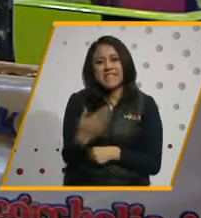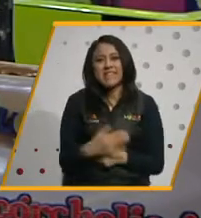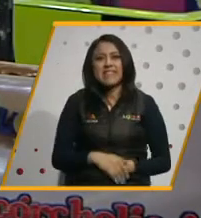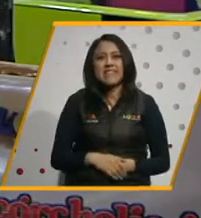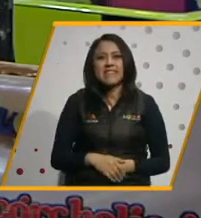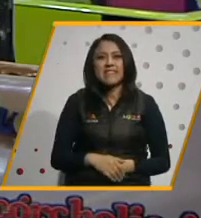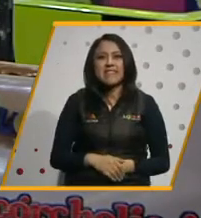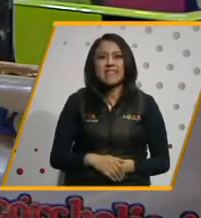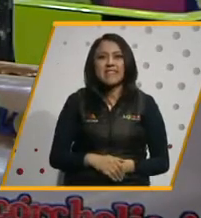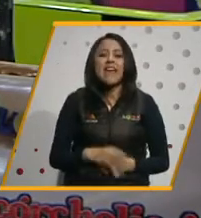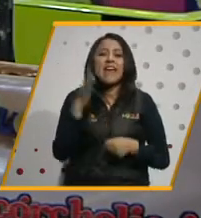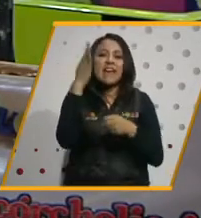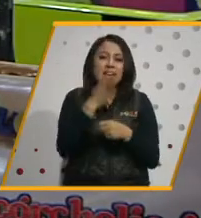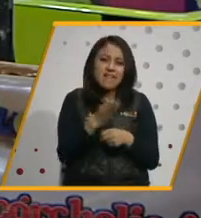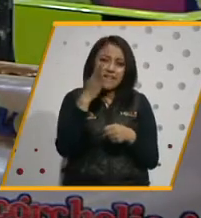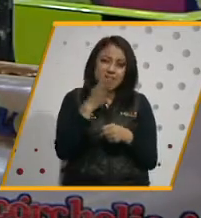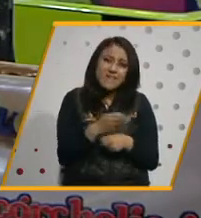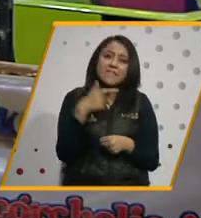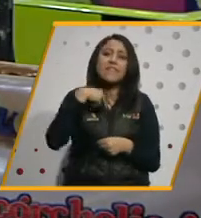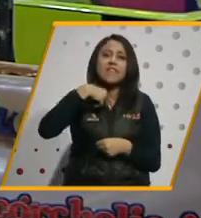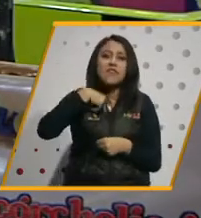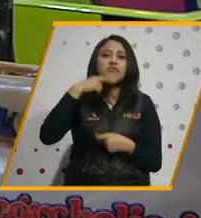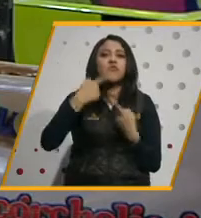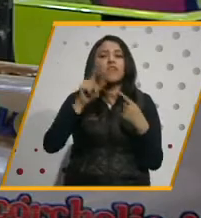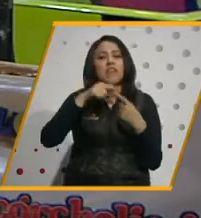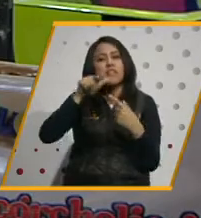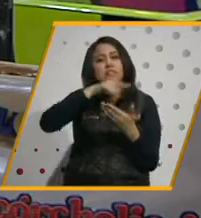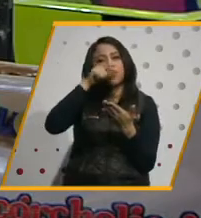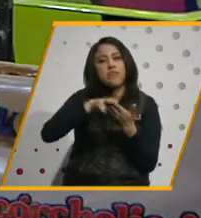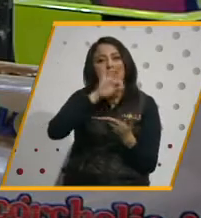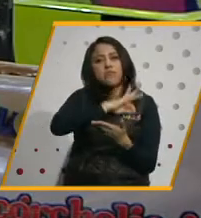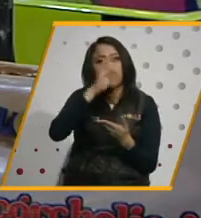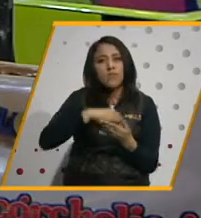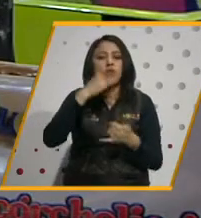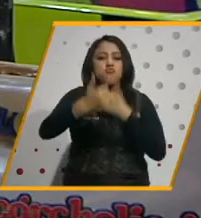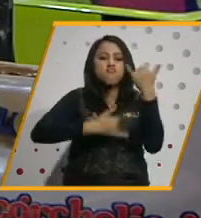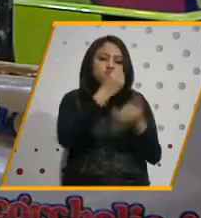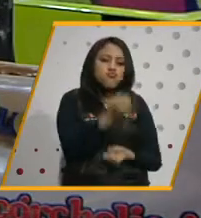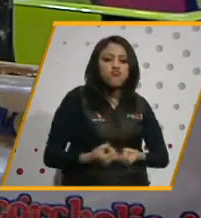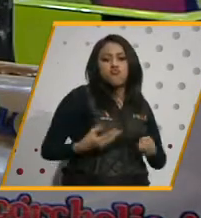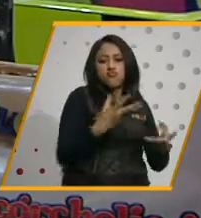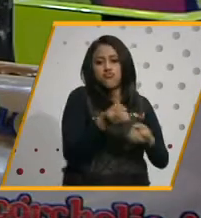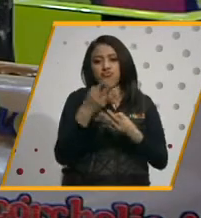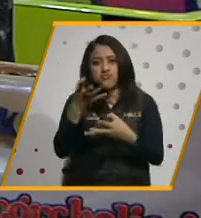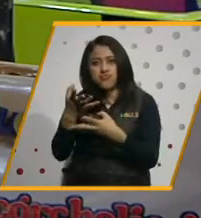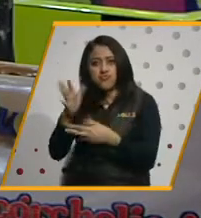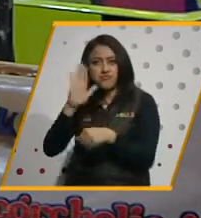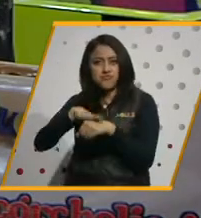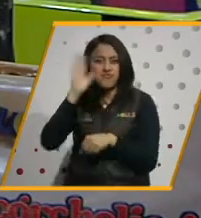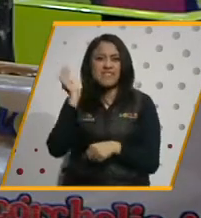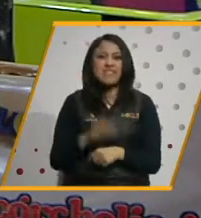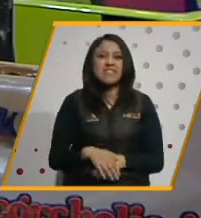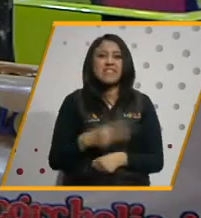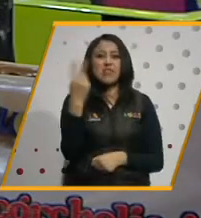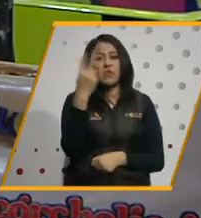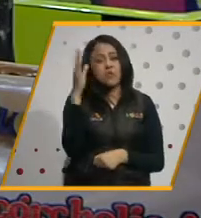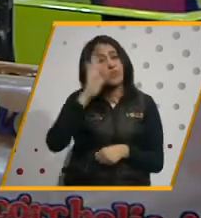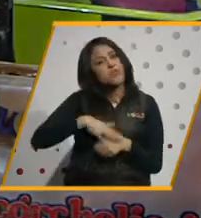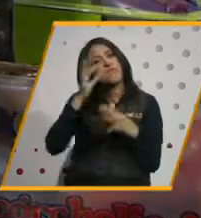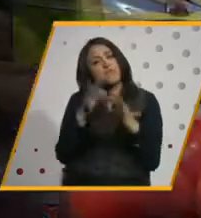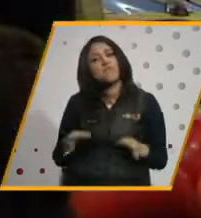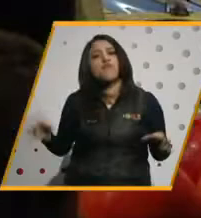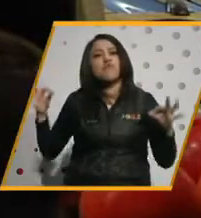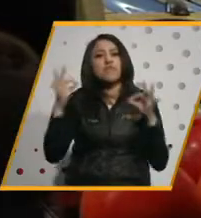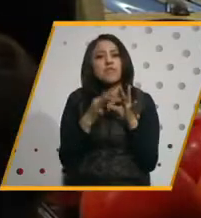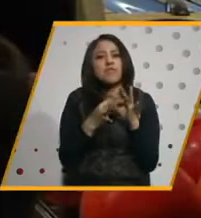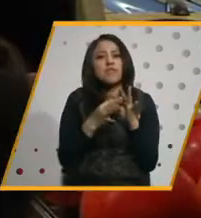esta dinámica, estamos recolectando los juguetes, la gente viene, dona sus juguetes, y aquí hay dos cosas mágicas, ¿no? La primera